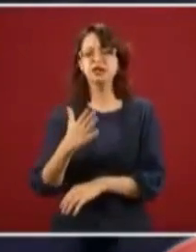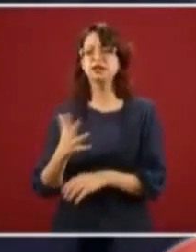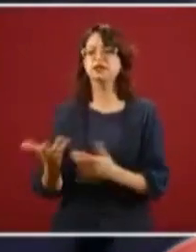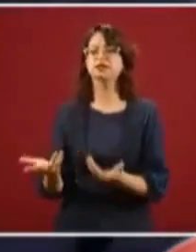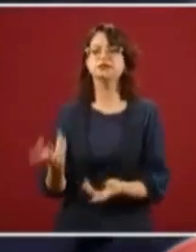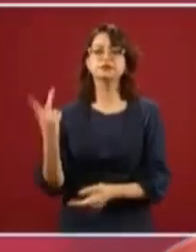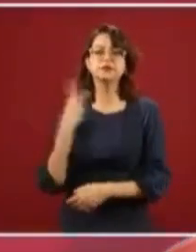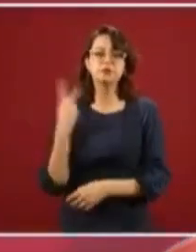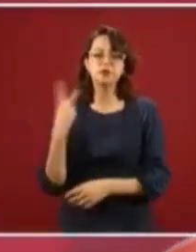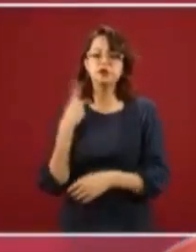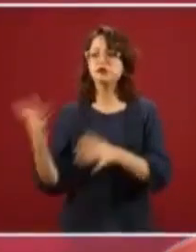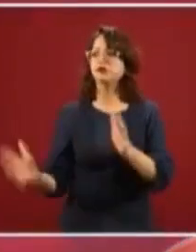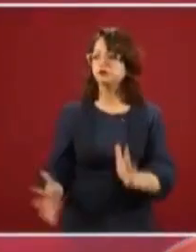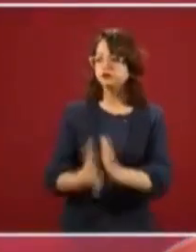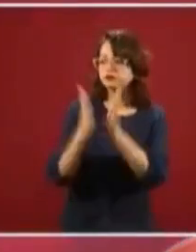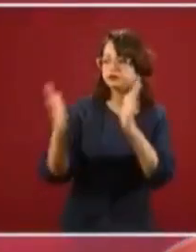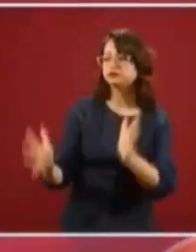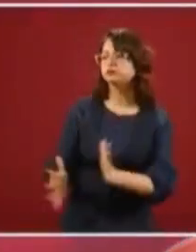participación política